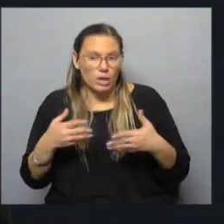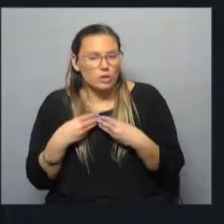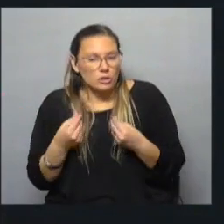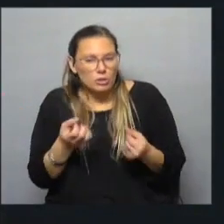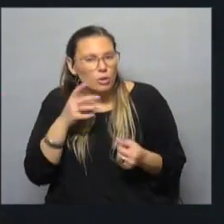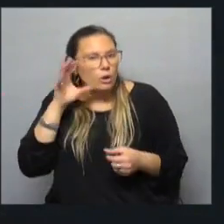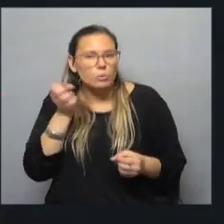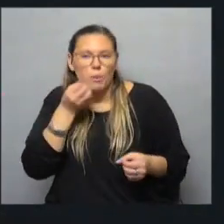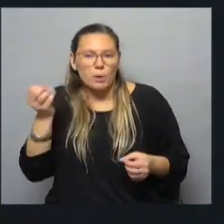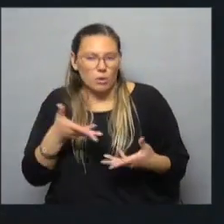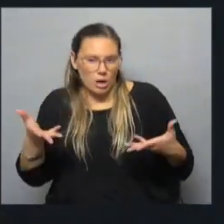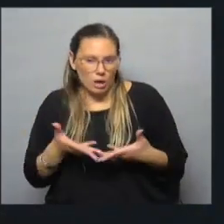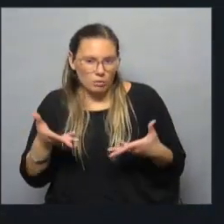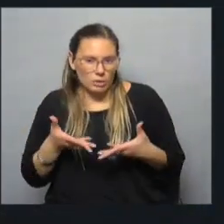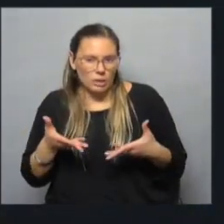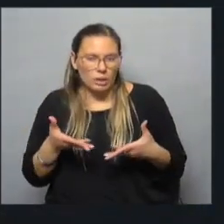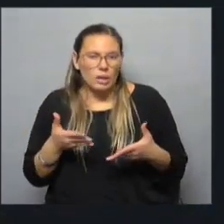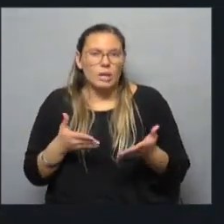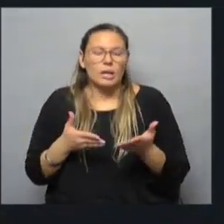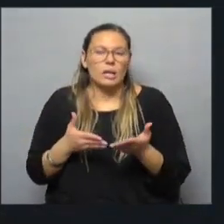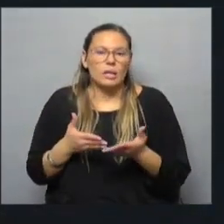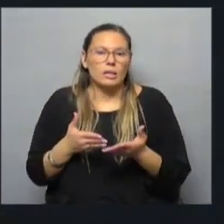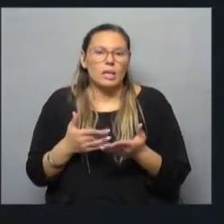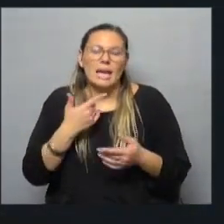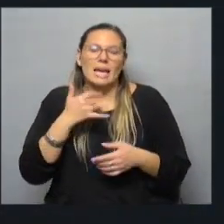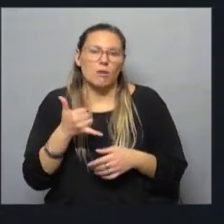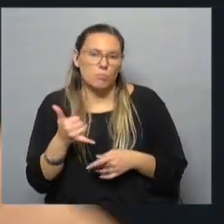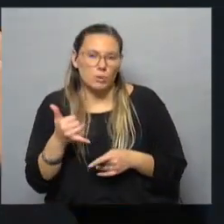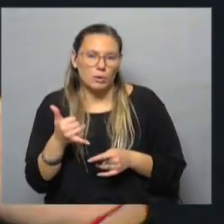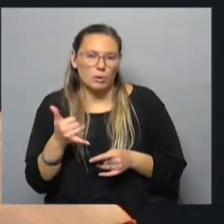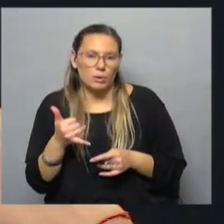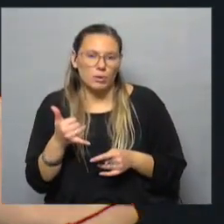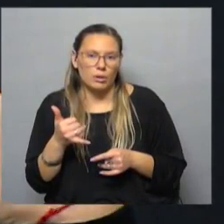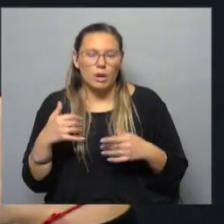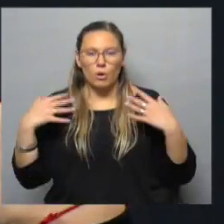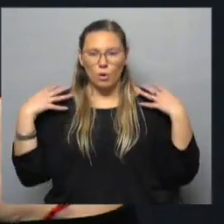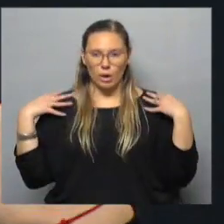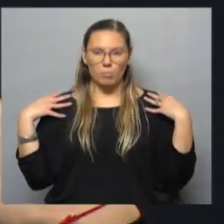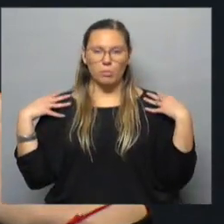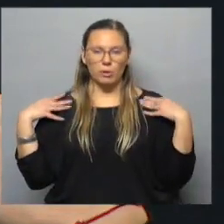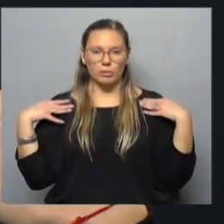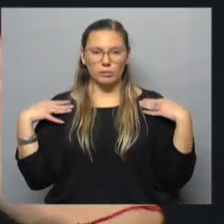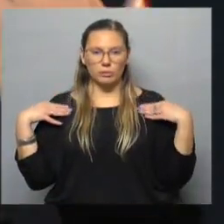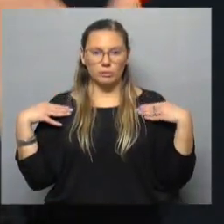mejor. Siempre lo que digo, como tratar de ejemplificarlo, tiene que ver con la posición corporal y